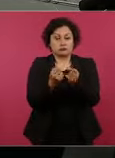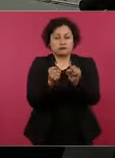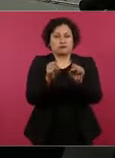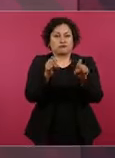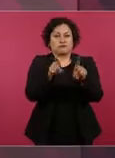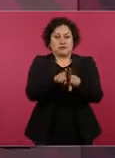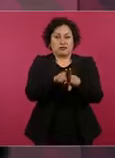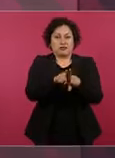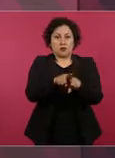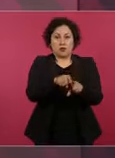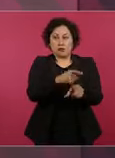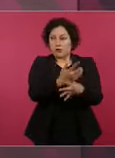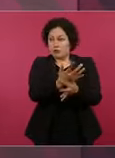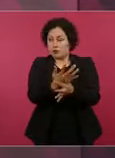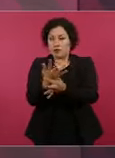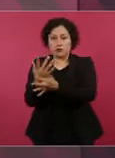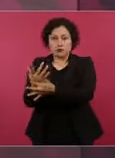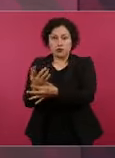campaña.